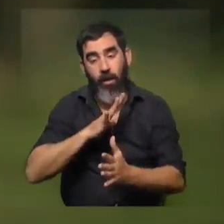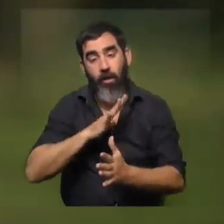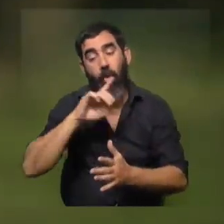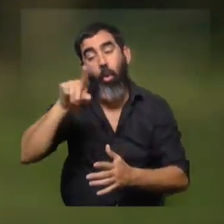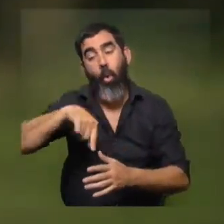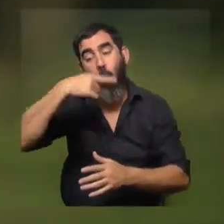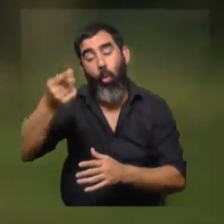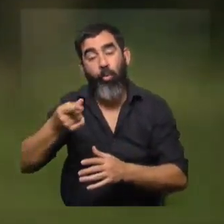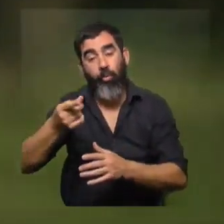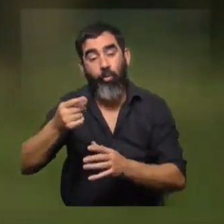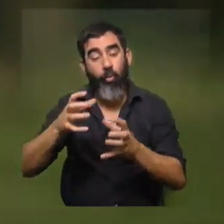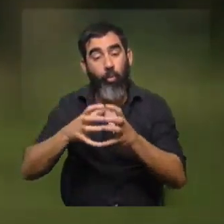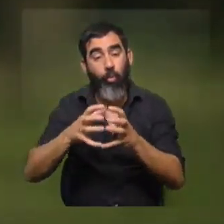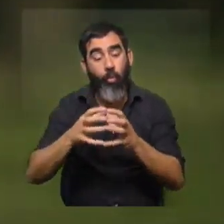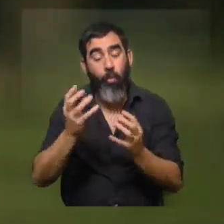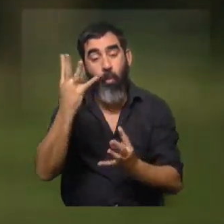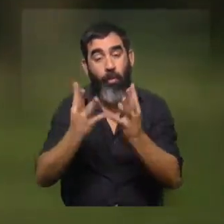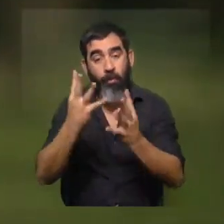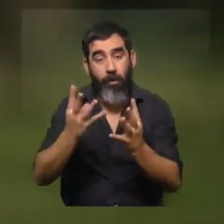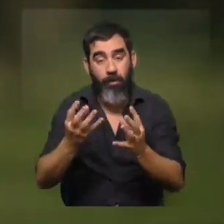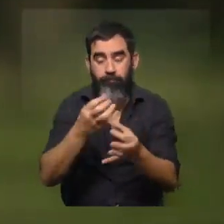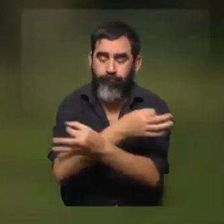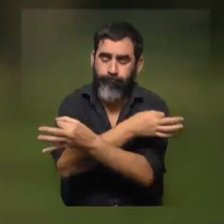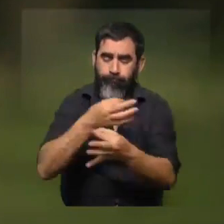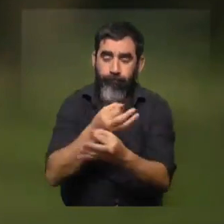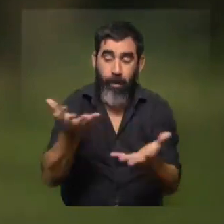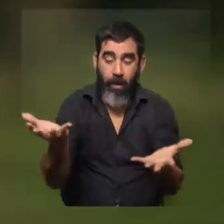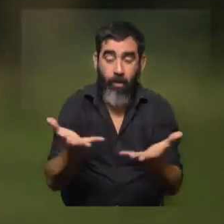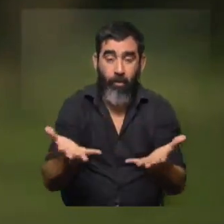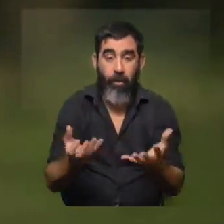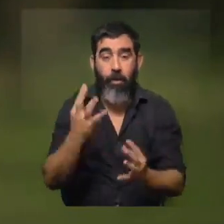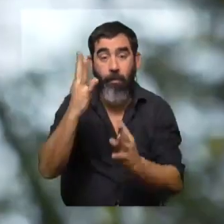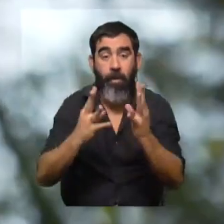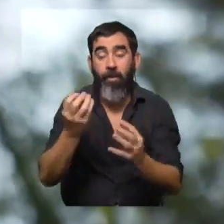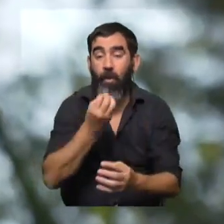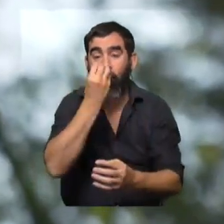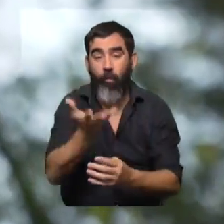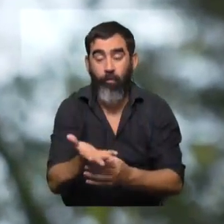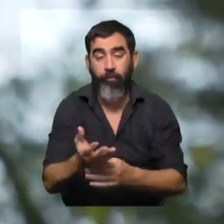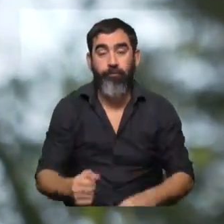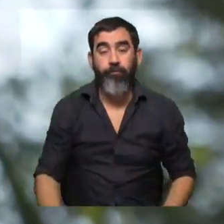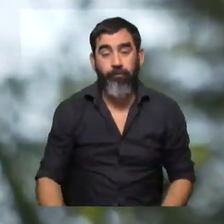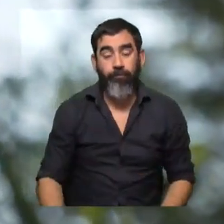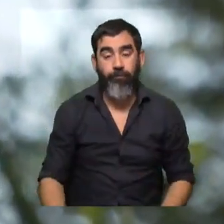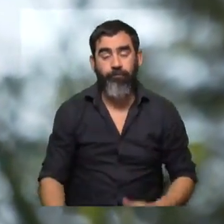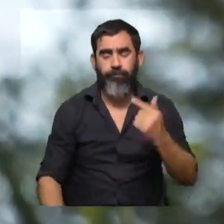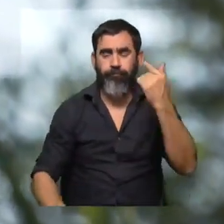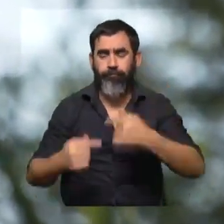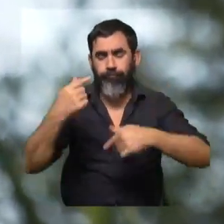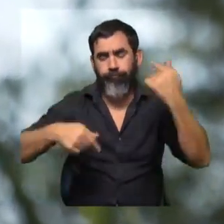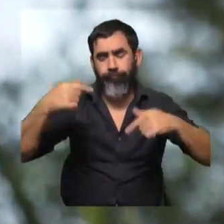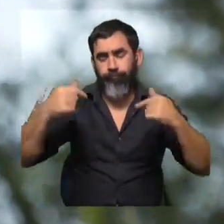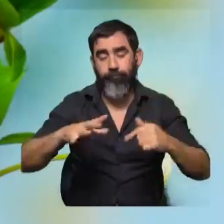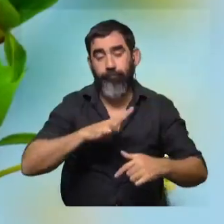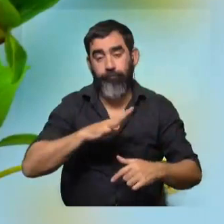apareció otro grupo de plantas que es el exitoso actualmente, que son las plantas con flor. Es el grupo de plantas más diverso, ¿verdad?